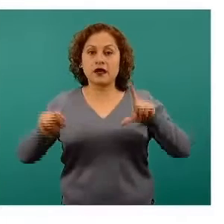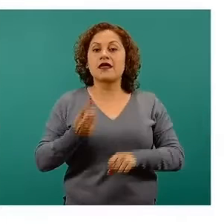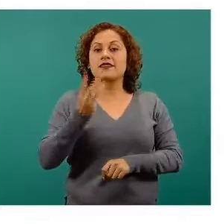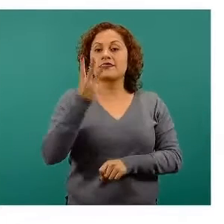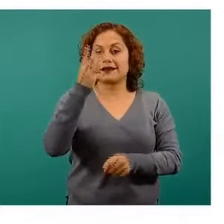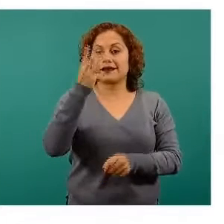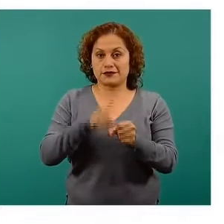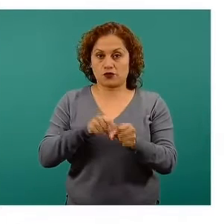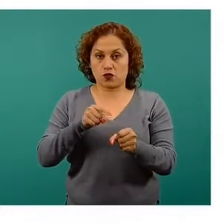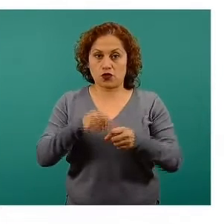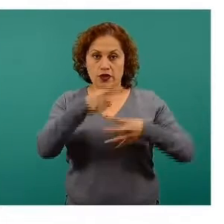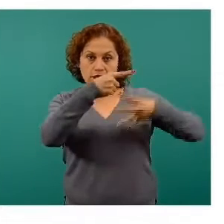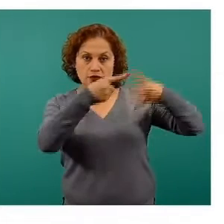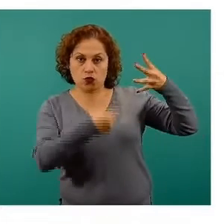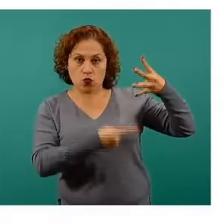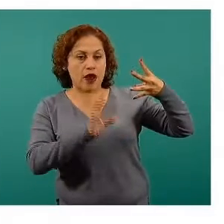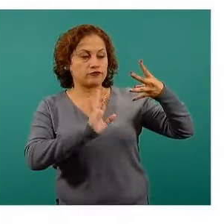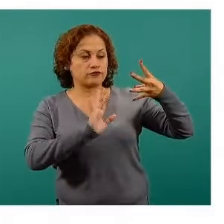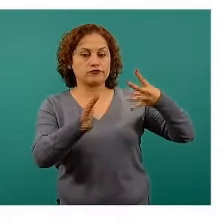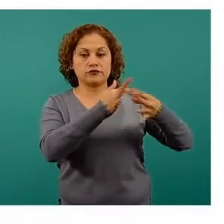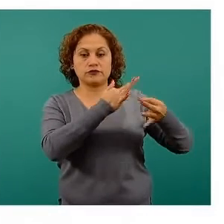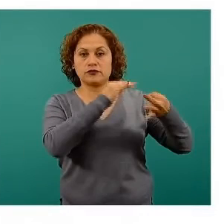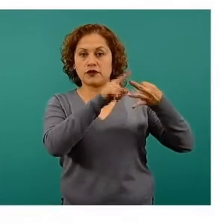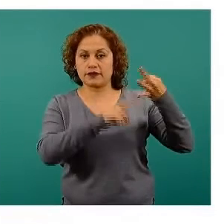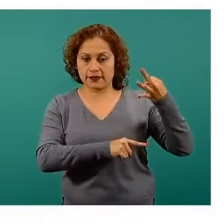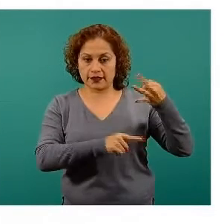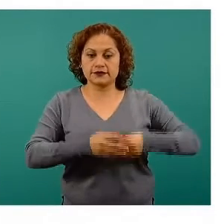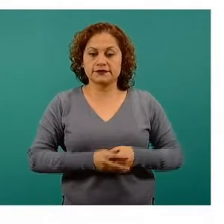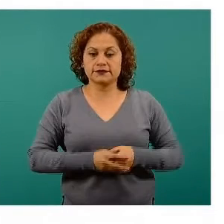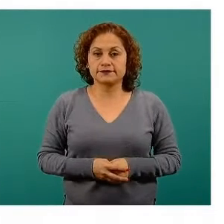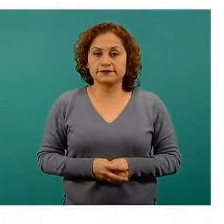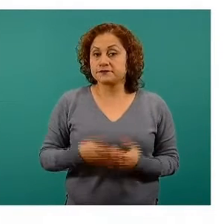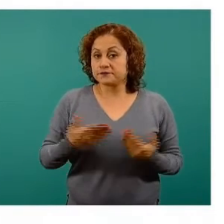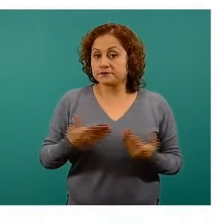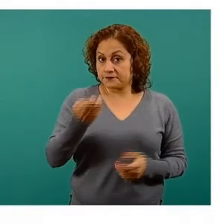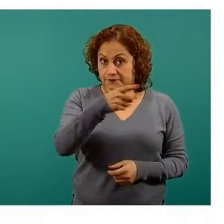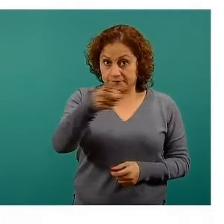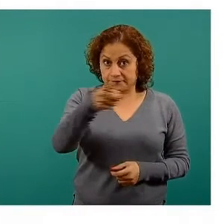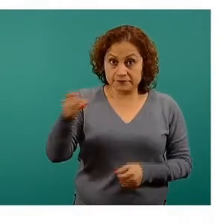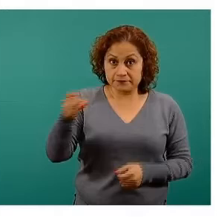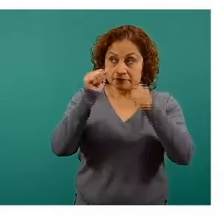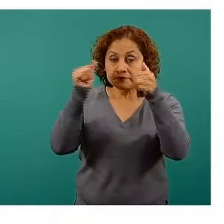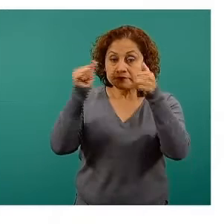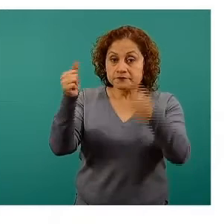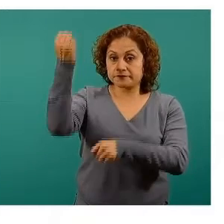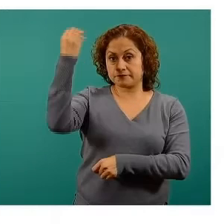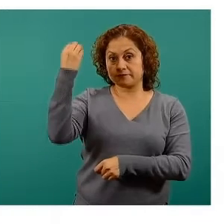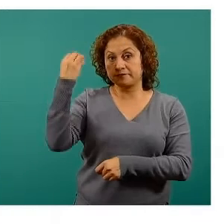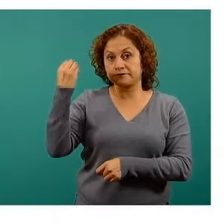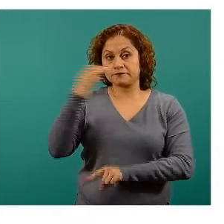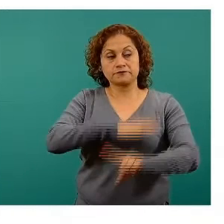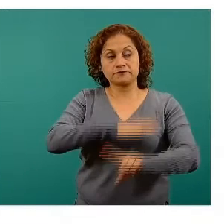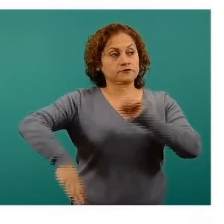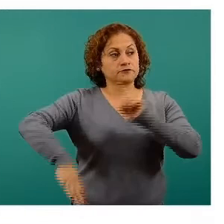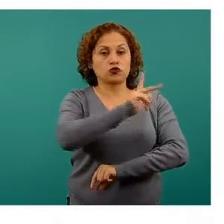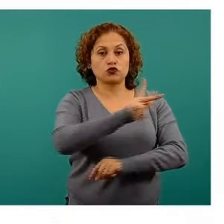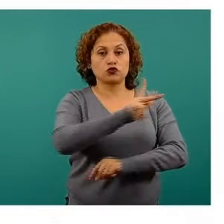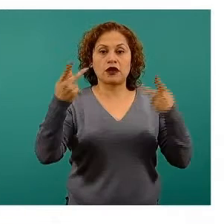colores disponibles de esta herramienta que nos debe de servir a todas las personas en este país para tomar